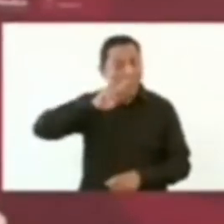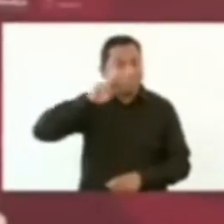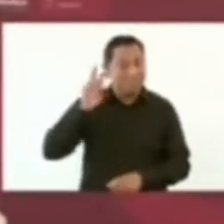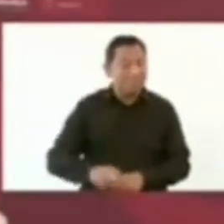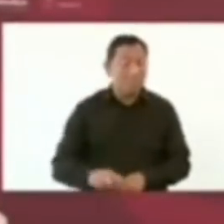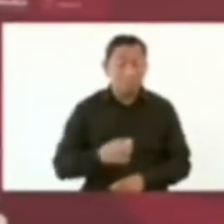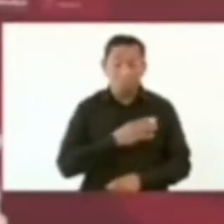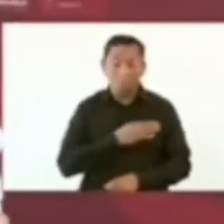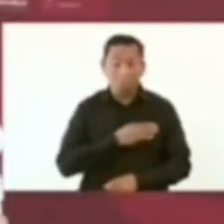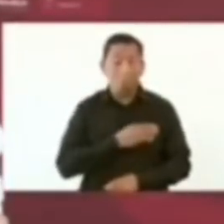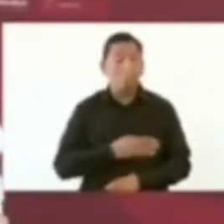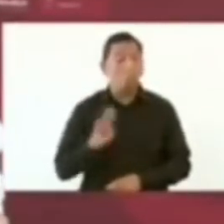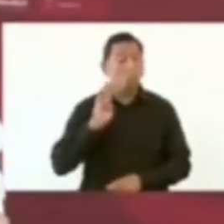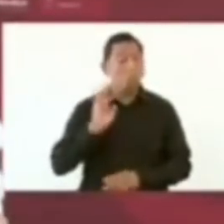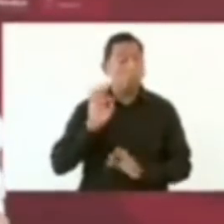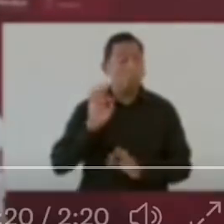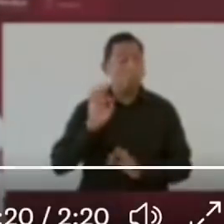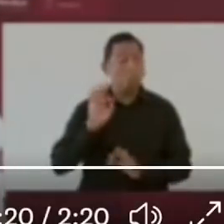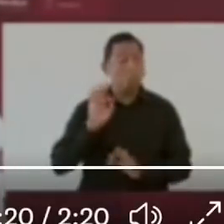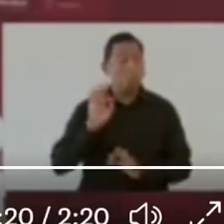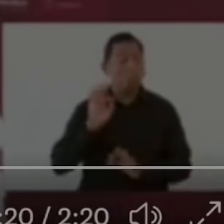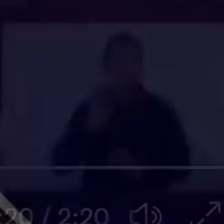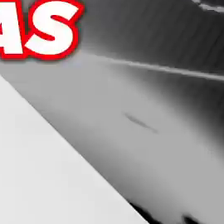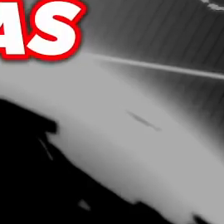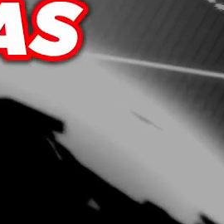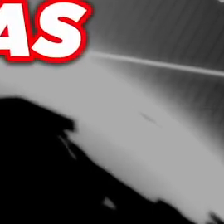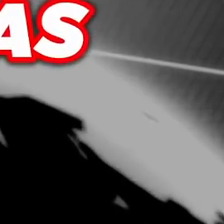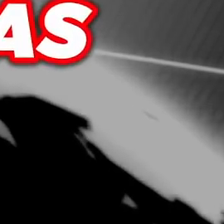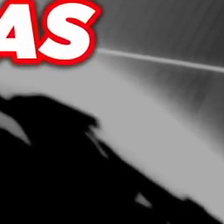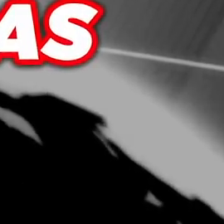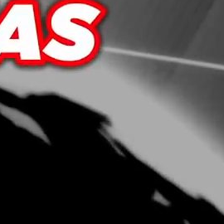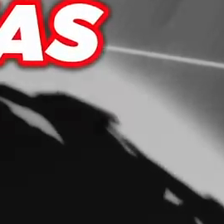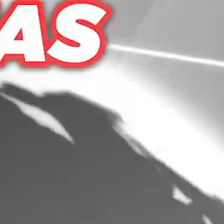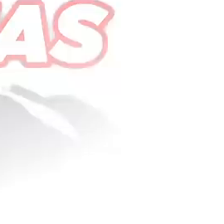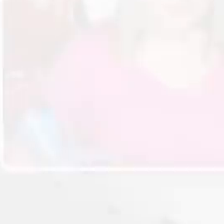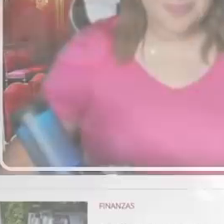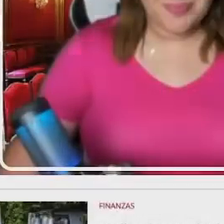tremendo pitcher, caballo, como se dice.